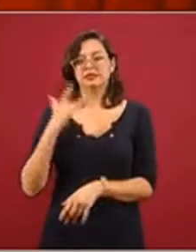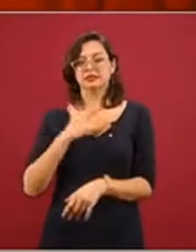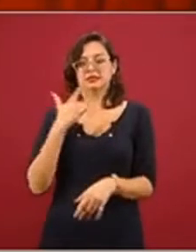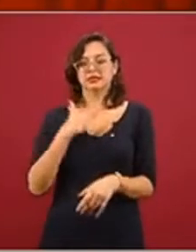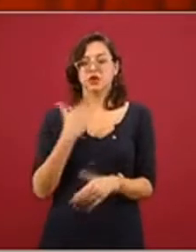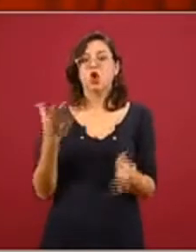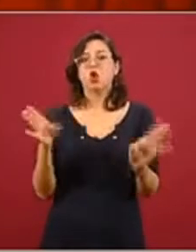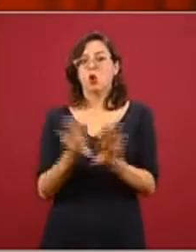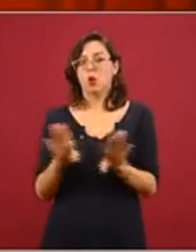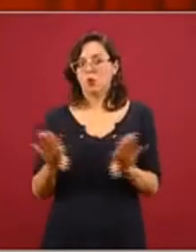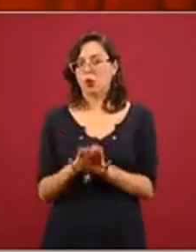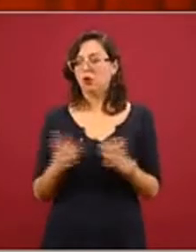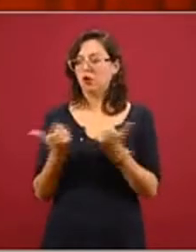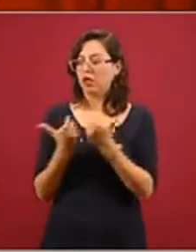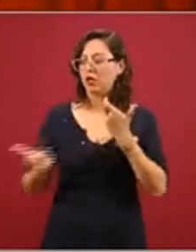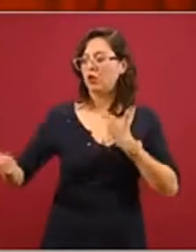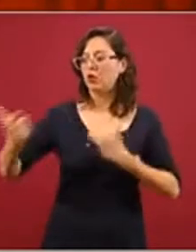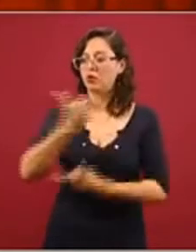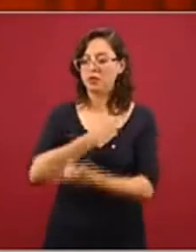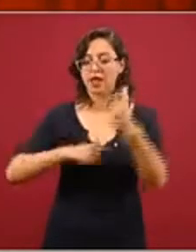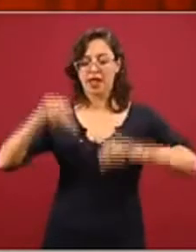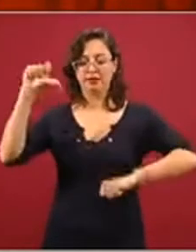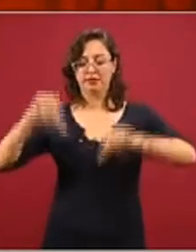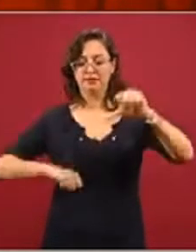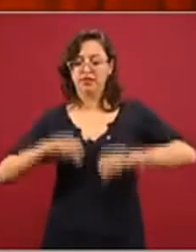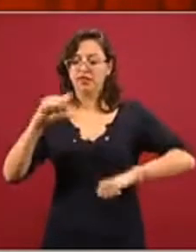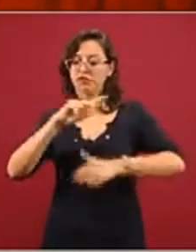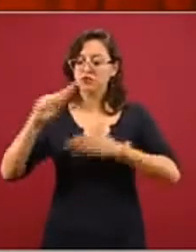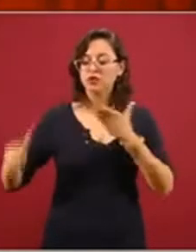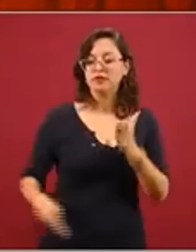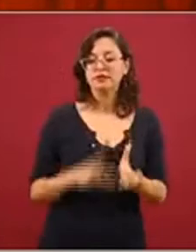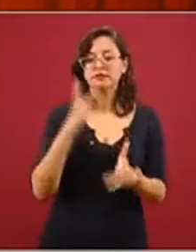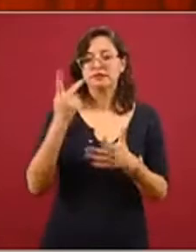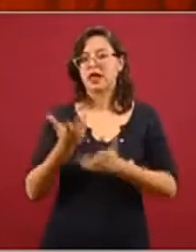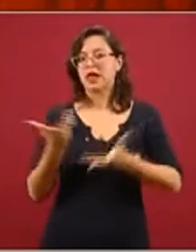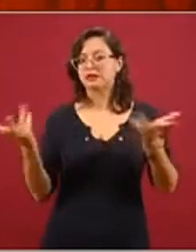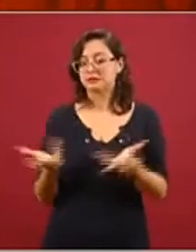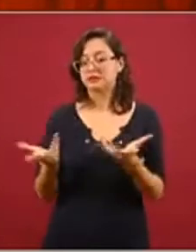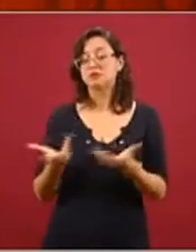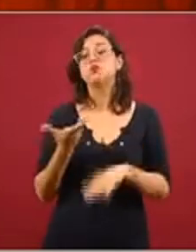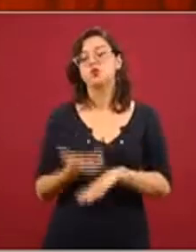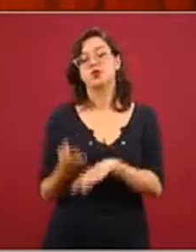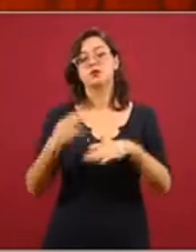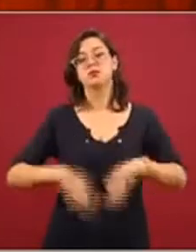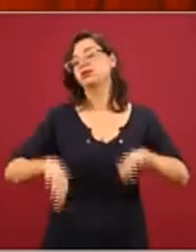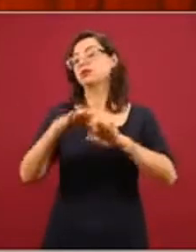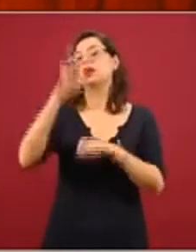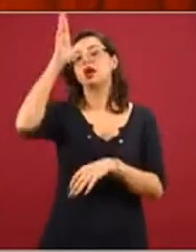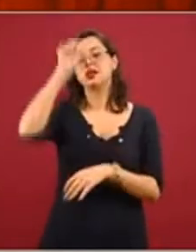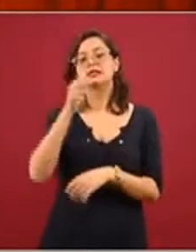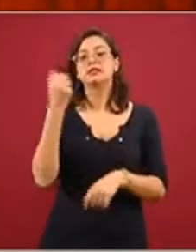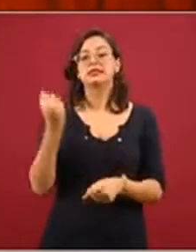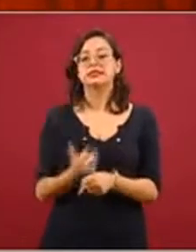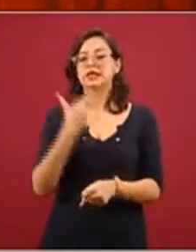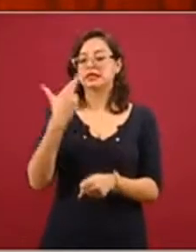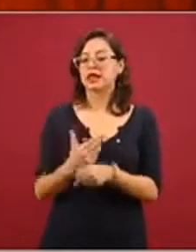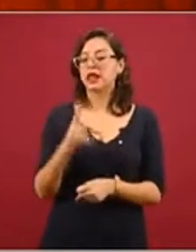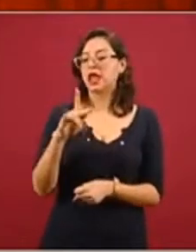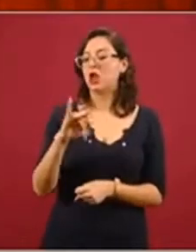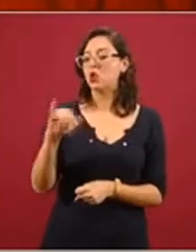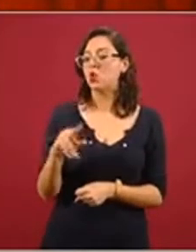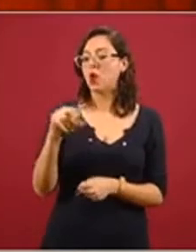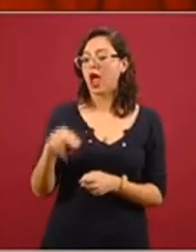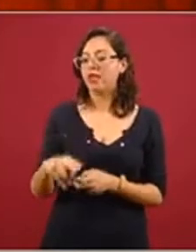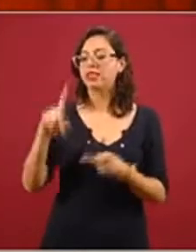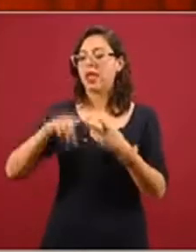de reactivación económica que implica este importante acuerdo y la secretaria Luján y la secretaria Márquez dieron detalles de lo que